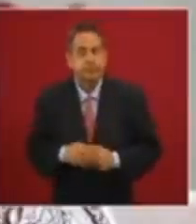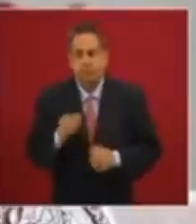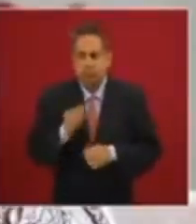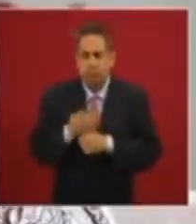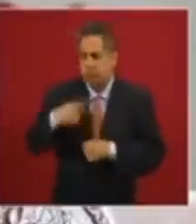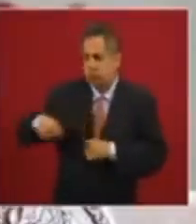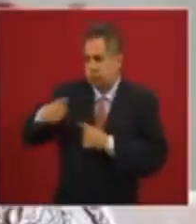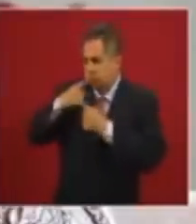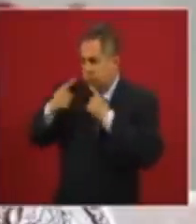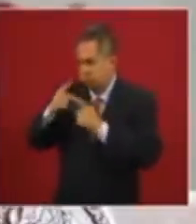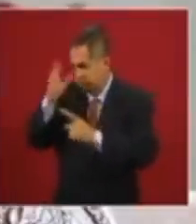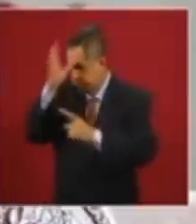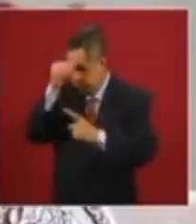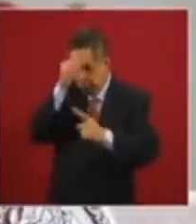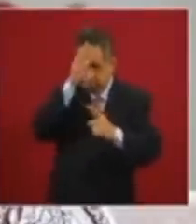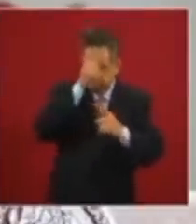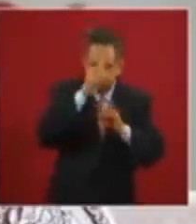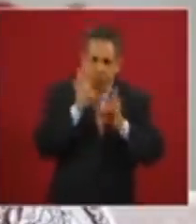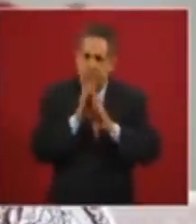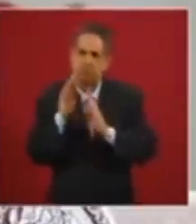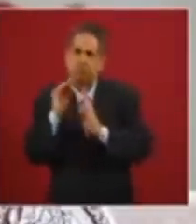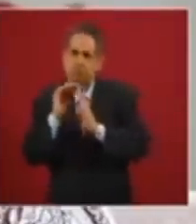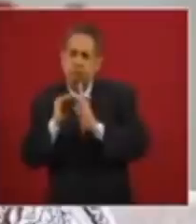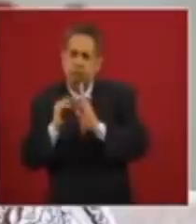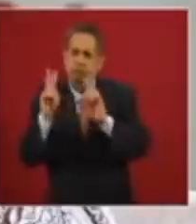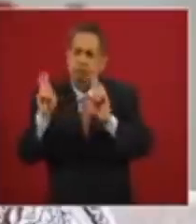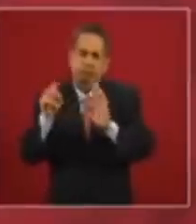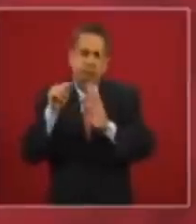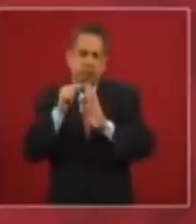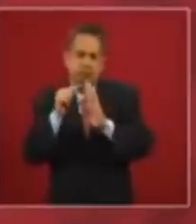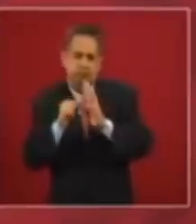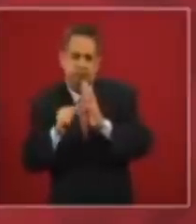poniéndonos de acuerdo sobre